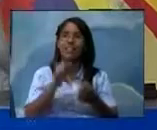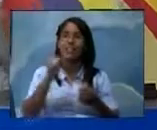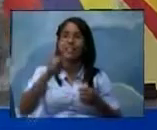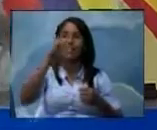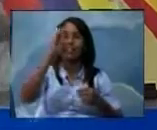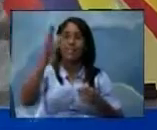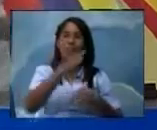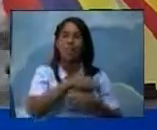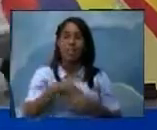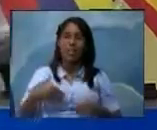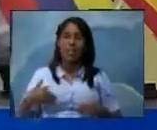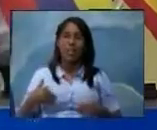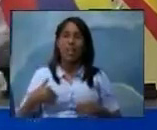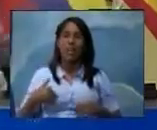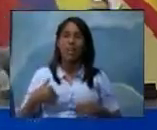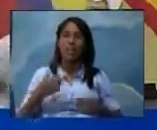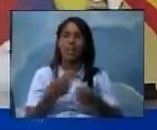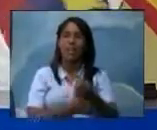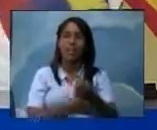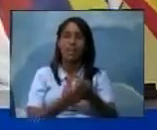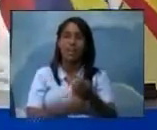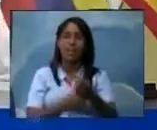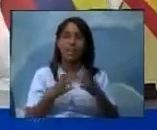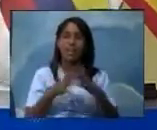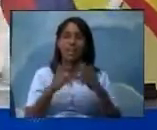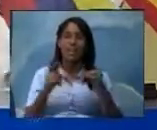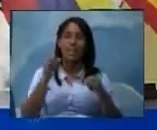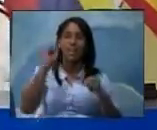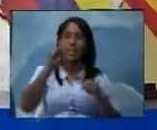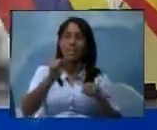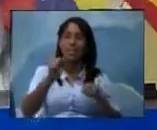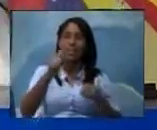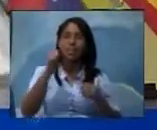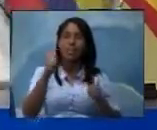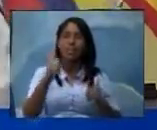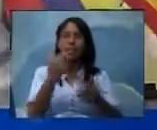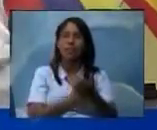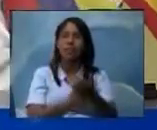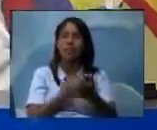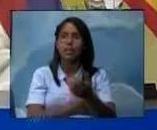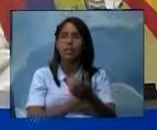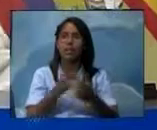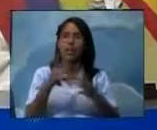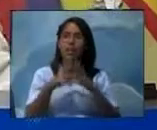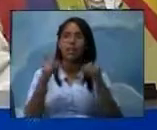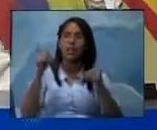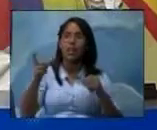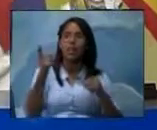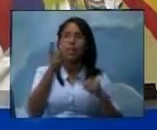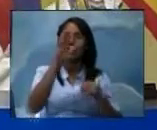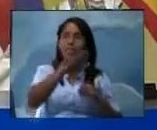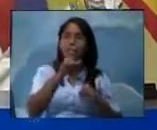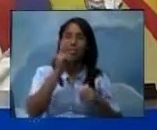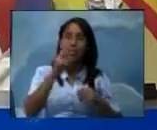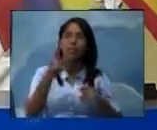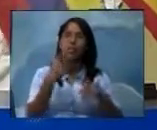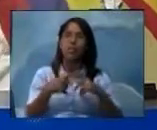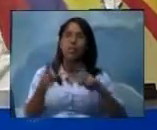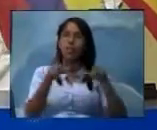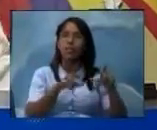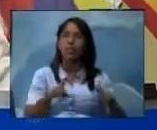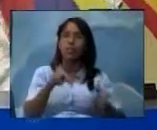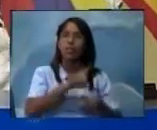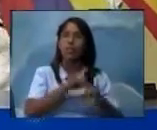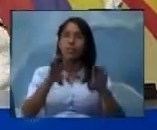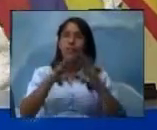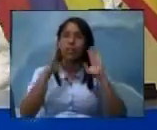Si Dios quiere. Siempre, amén. Si Dios quiere. Bien, hermanita, saluda a la gente que te están viendo en cualquier parte